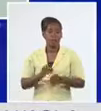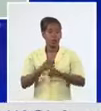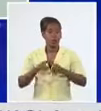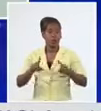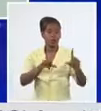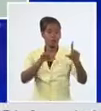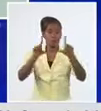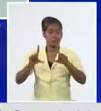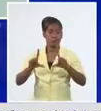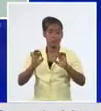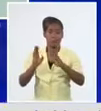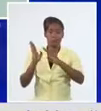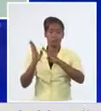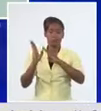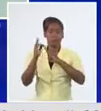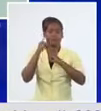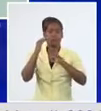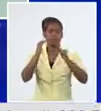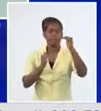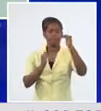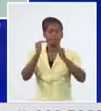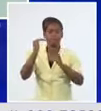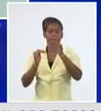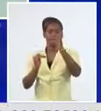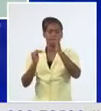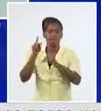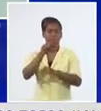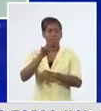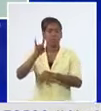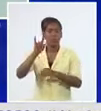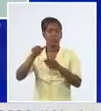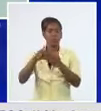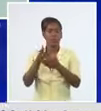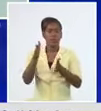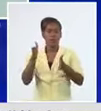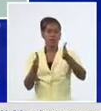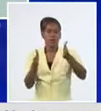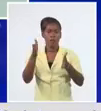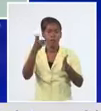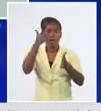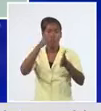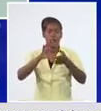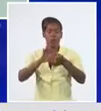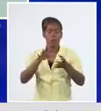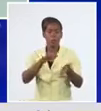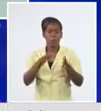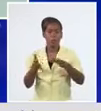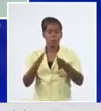de la pandemia, podemos ver que en los 19 primeros días del mes de agosto se confirman